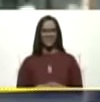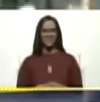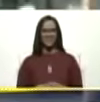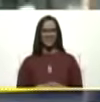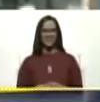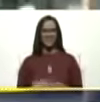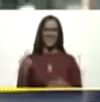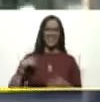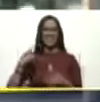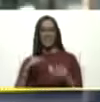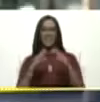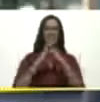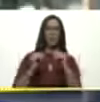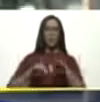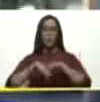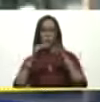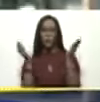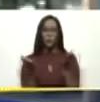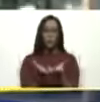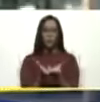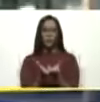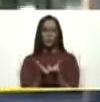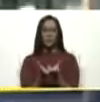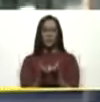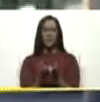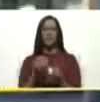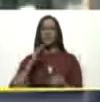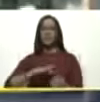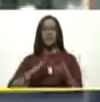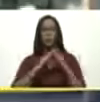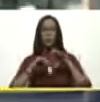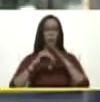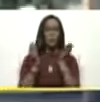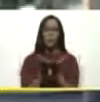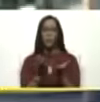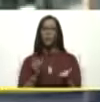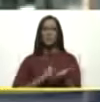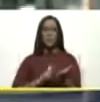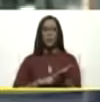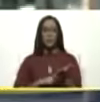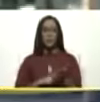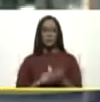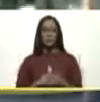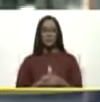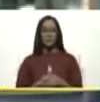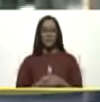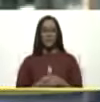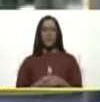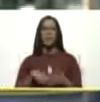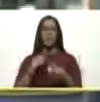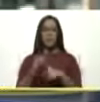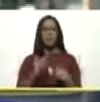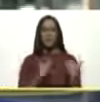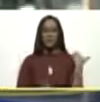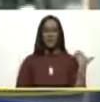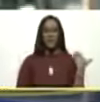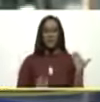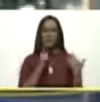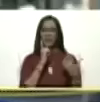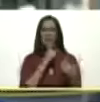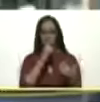Y tenga todo el mundo y esté todo el mundo seguro que el próximo presidente se